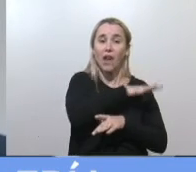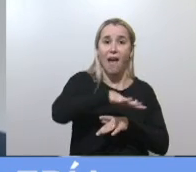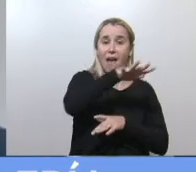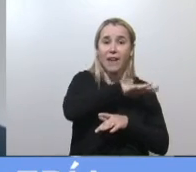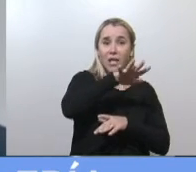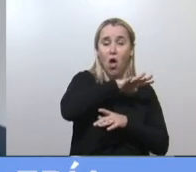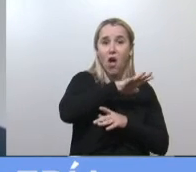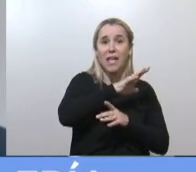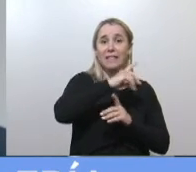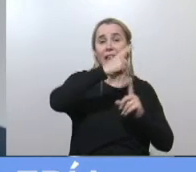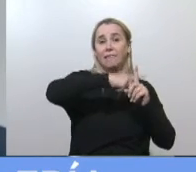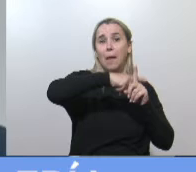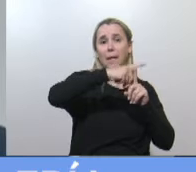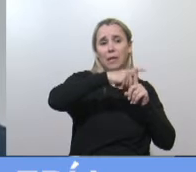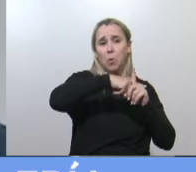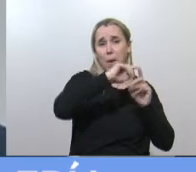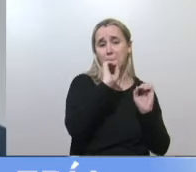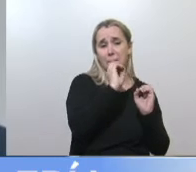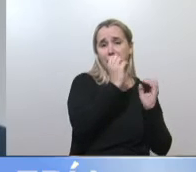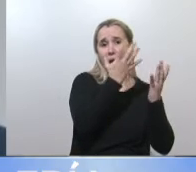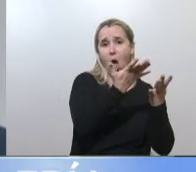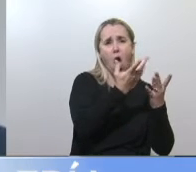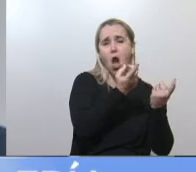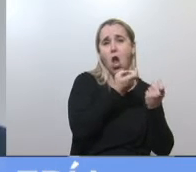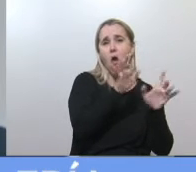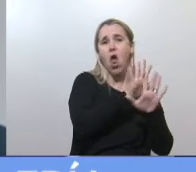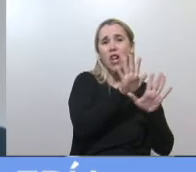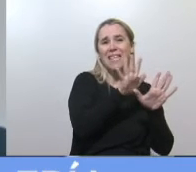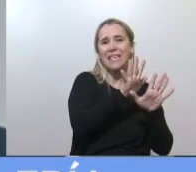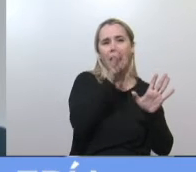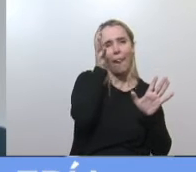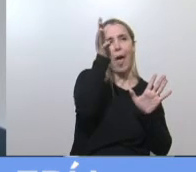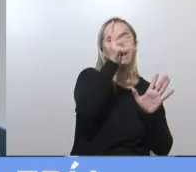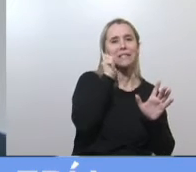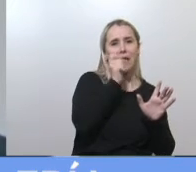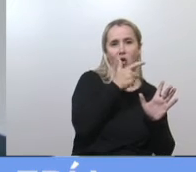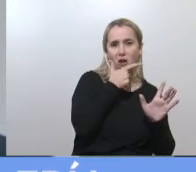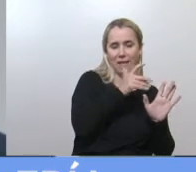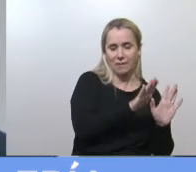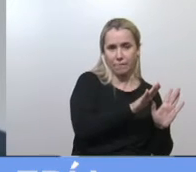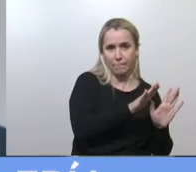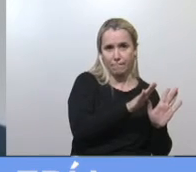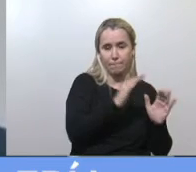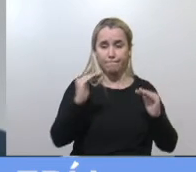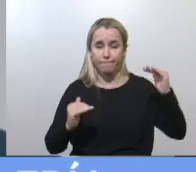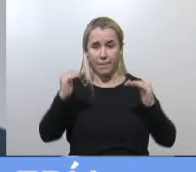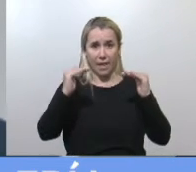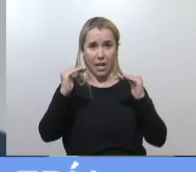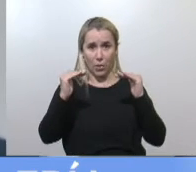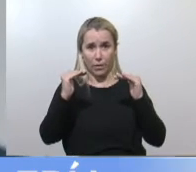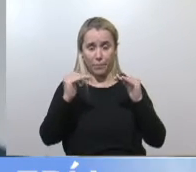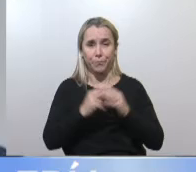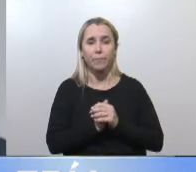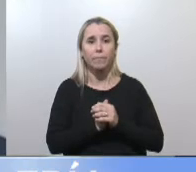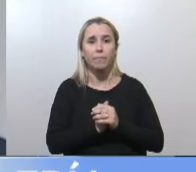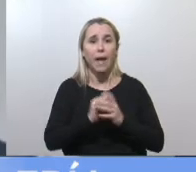condiciones meteorológicas más benignas que no hacen necesaria una gran demanda de gas para calefaccionar. La